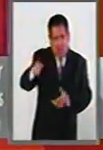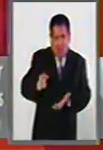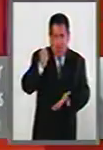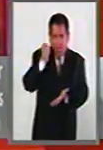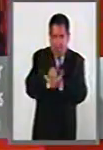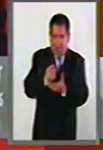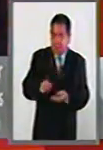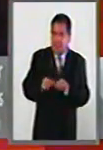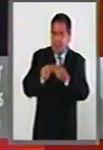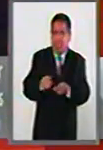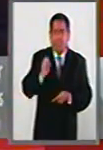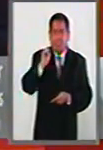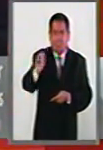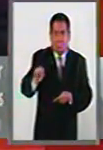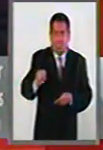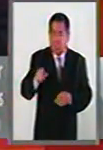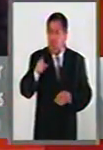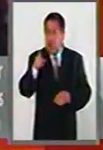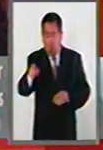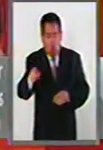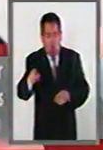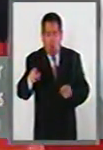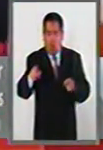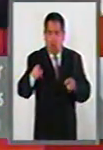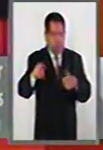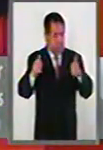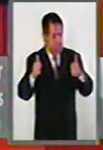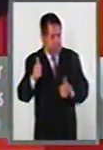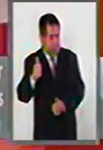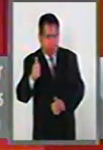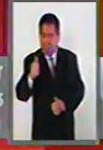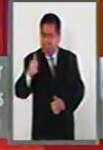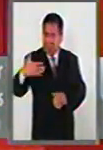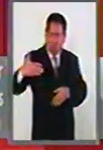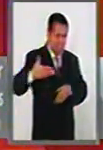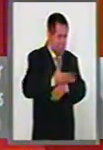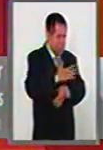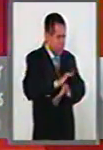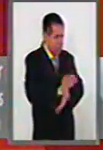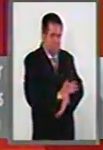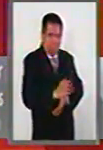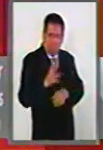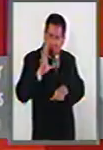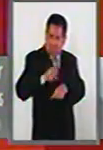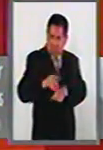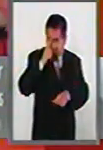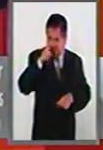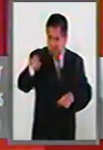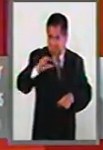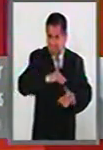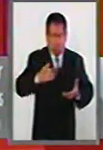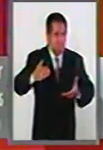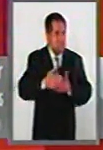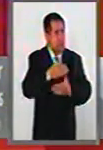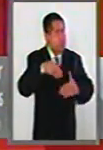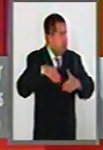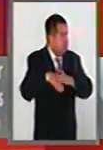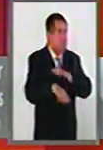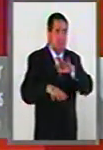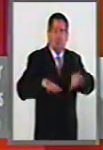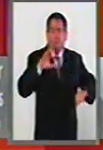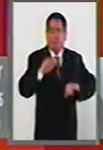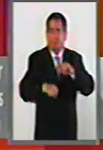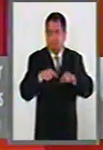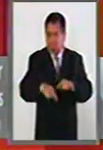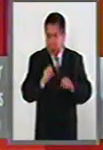aprobación de un poder civil sometido a estas barbaridades, autorizar para que puedan venir a catear aquí al Senado.